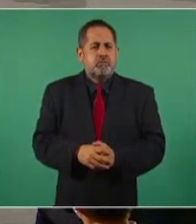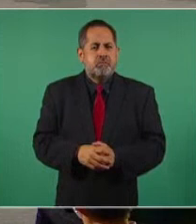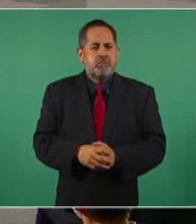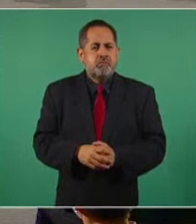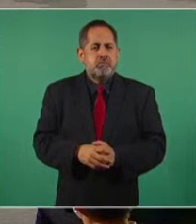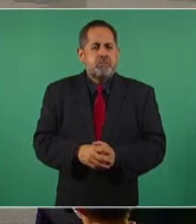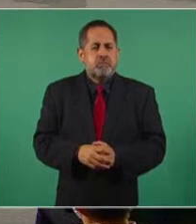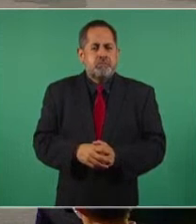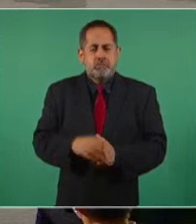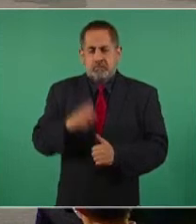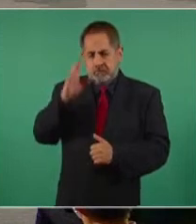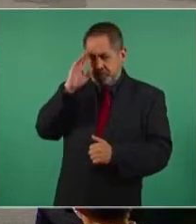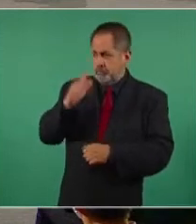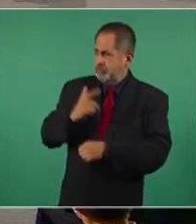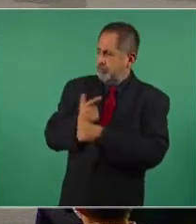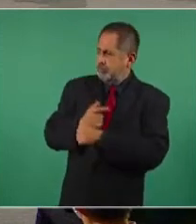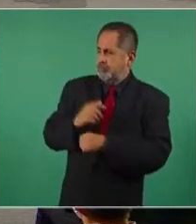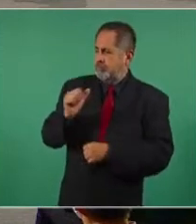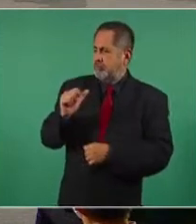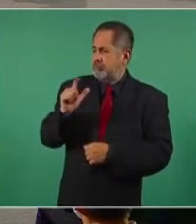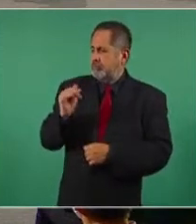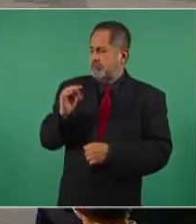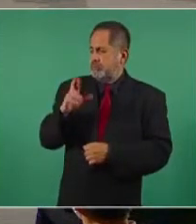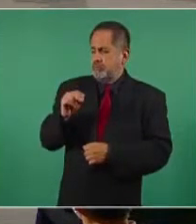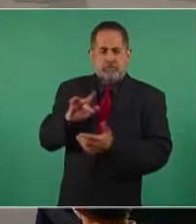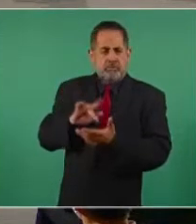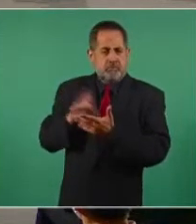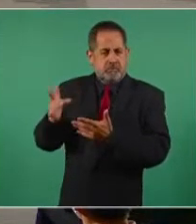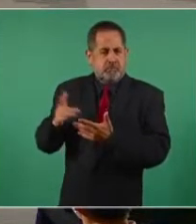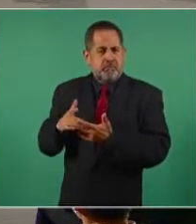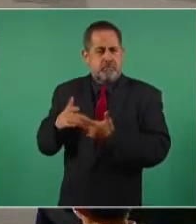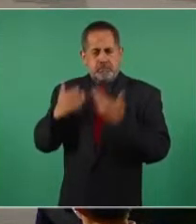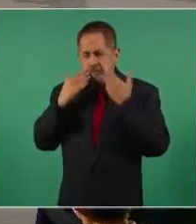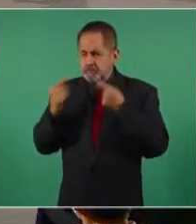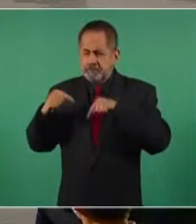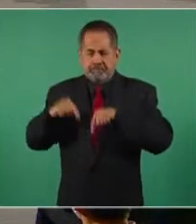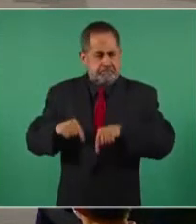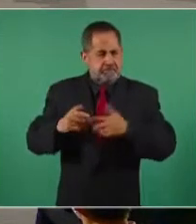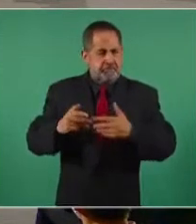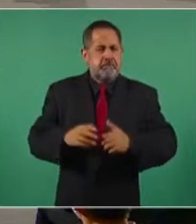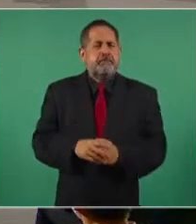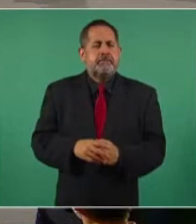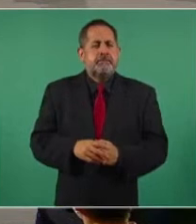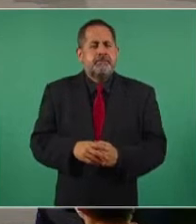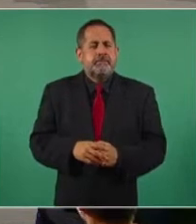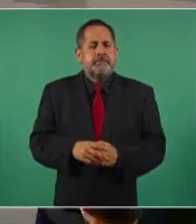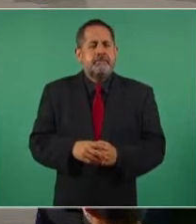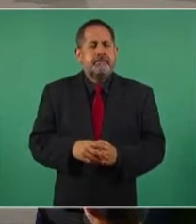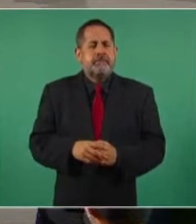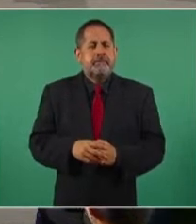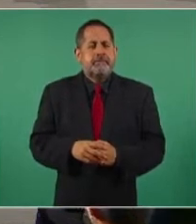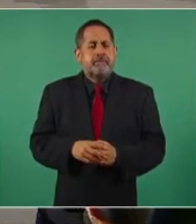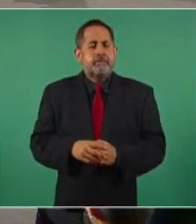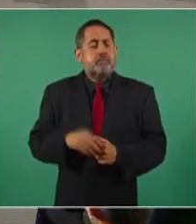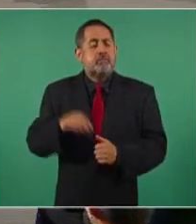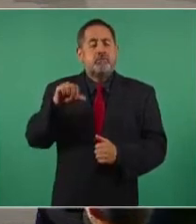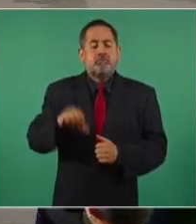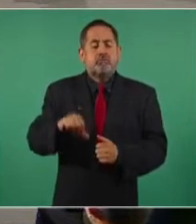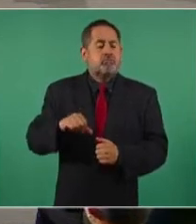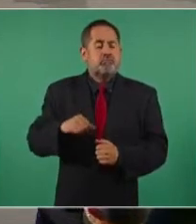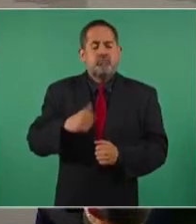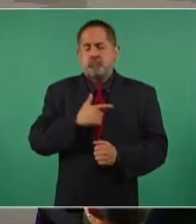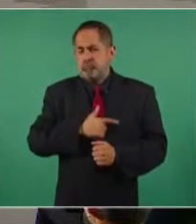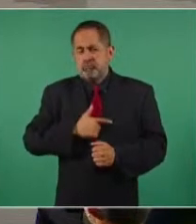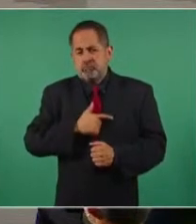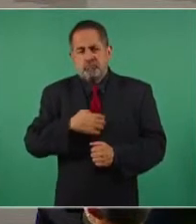señor licenciado alfredo del paso gracias por su hospitalidad recibimos con mucho